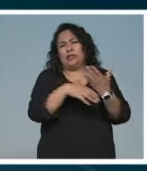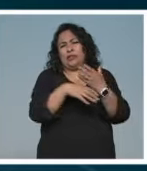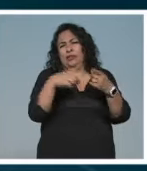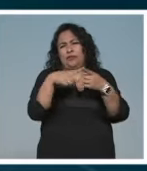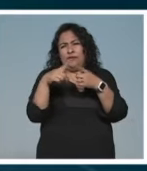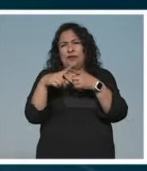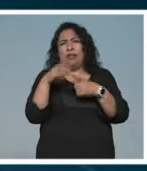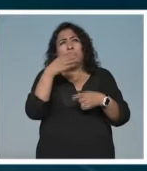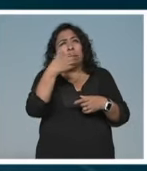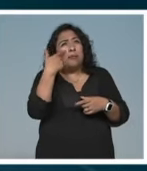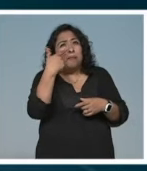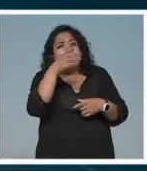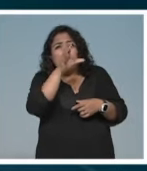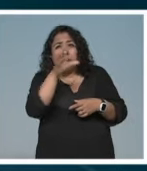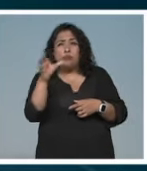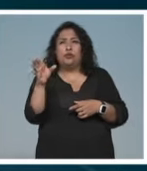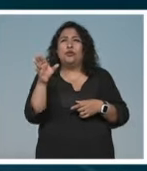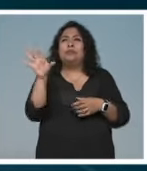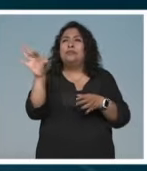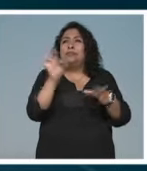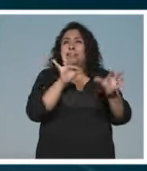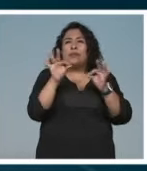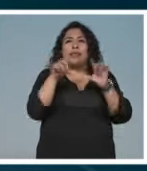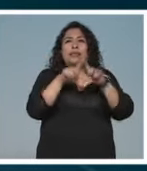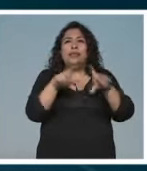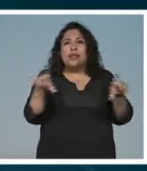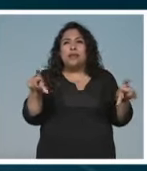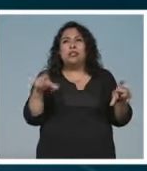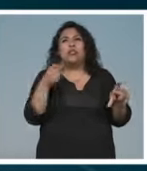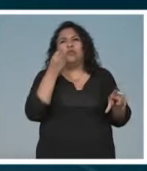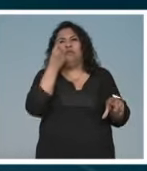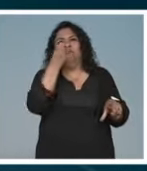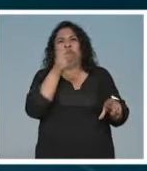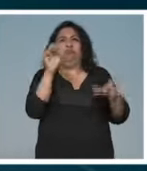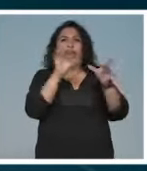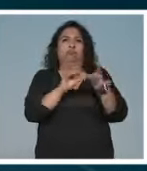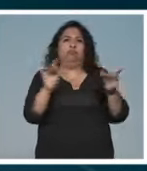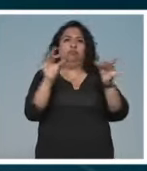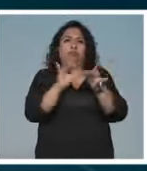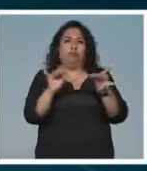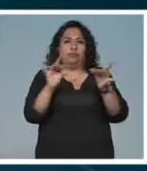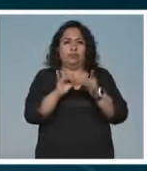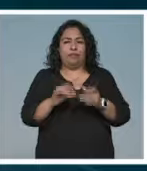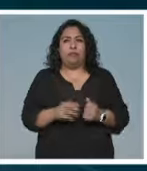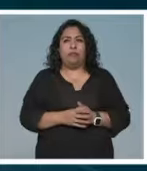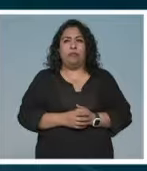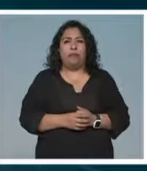la bibliografía de donde saca como ingredientes los textos de grandes cronistas.